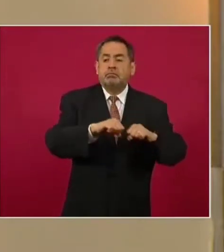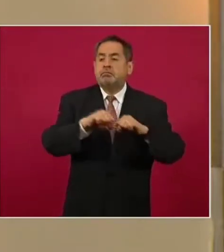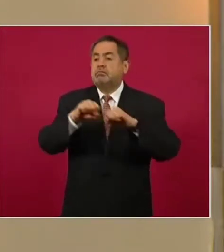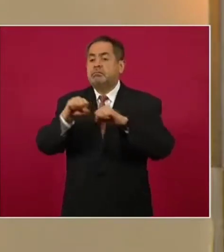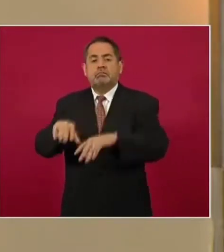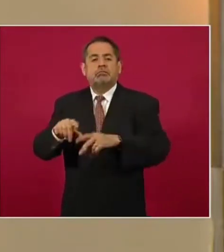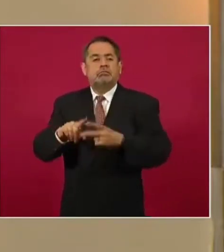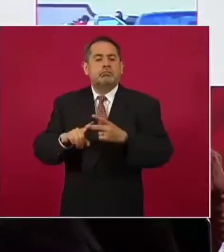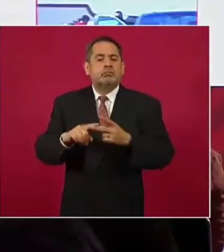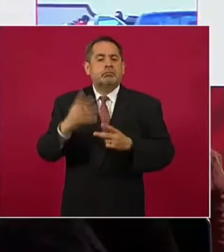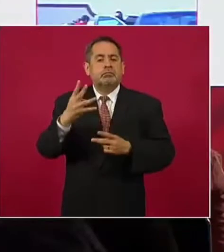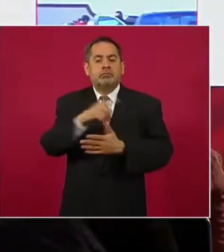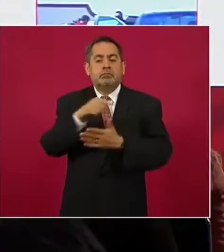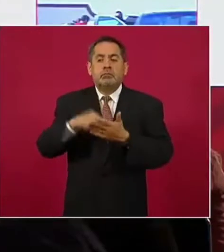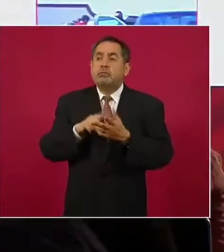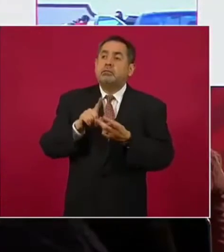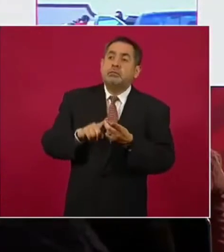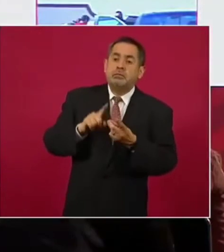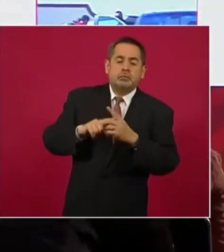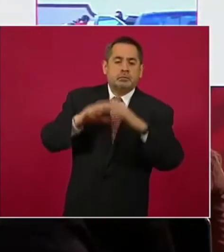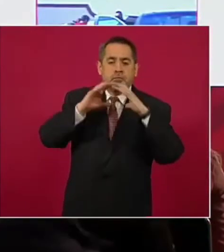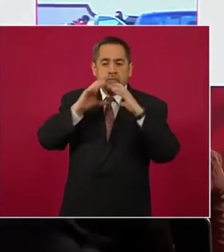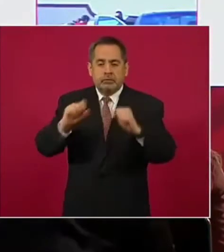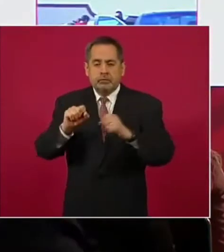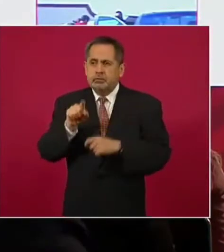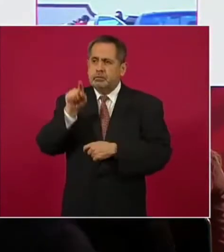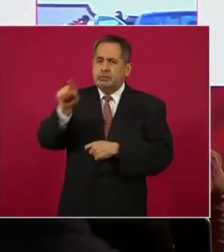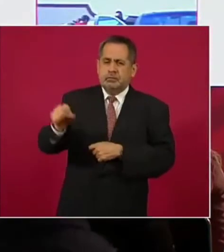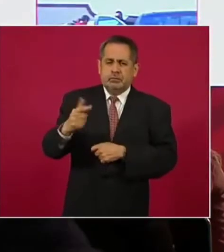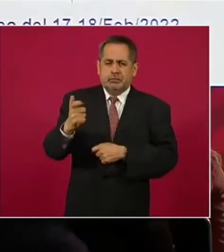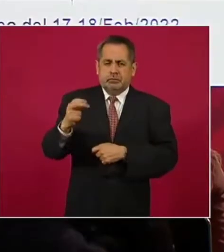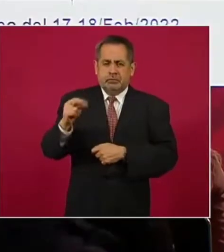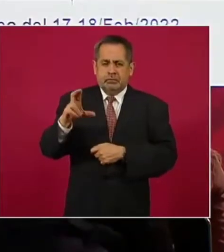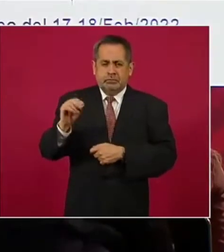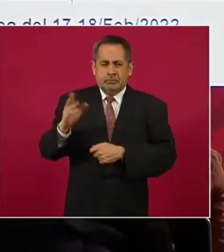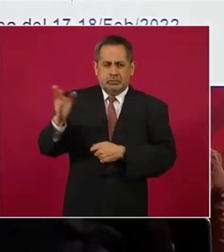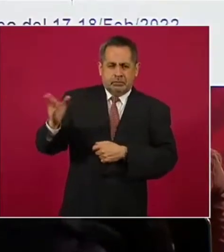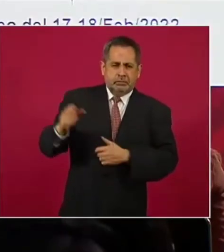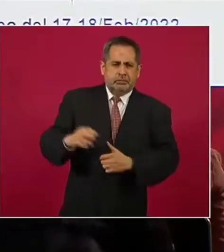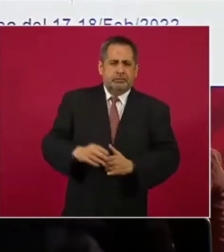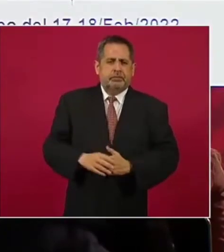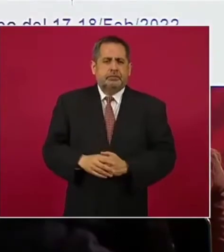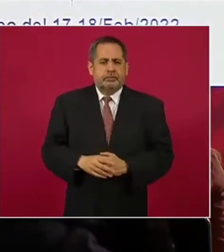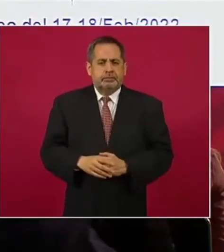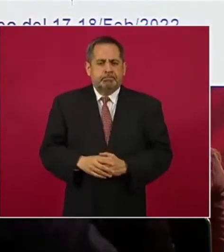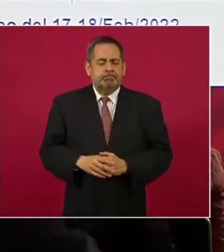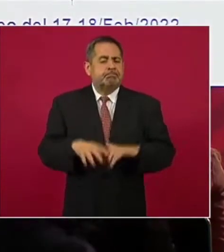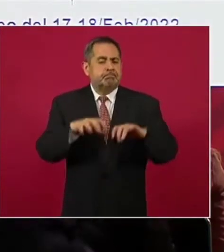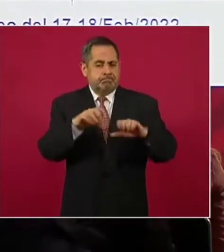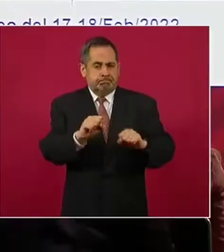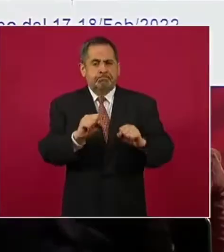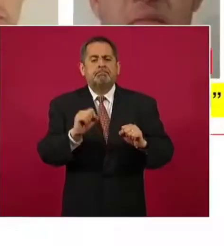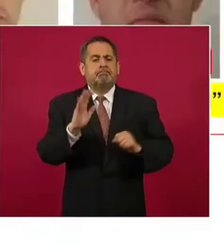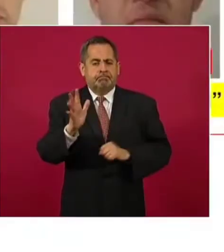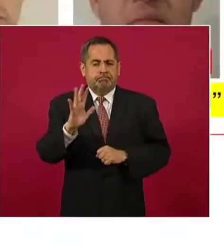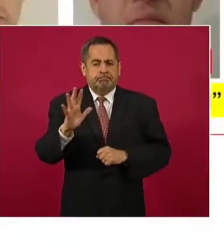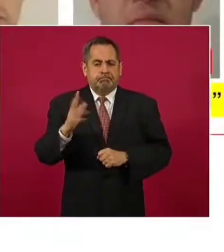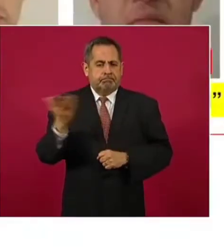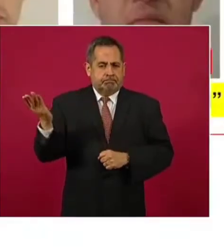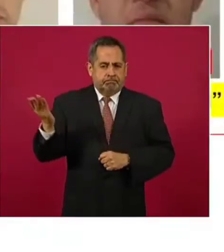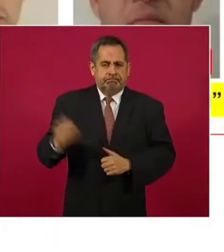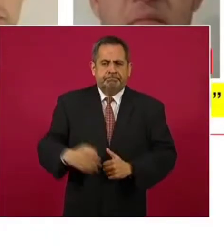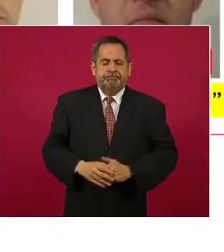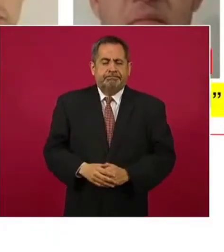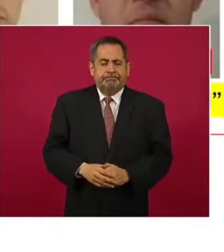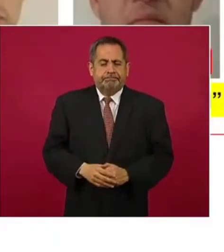ellos en un rancho en el municipio de genaro codina siguiente ya hay cinco detenidos producto de dos